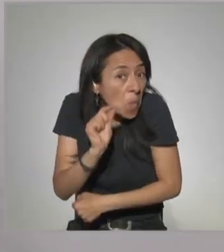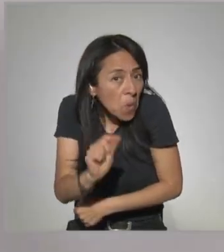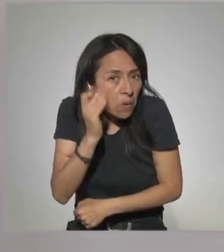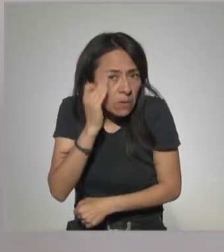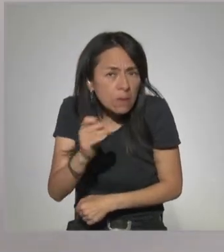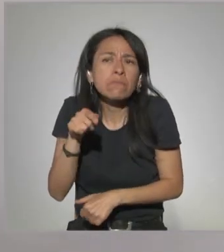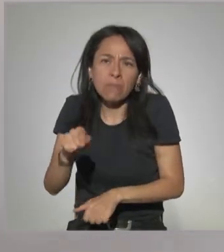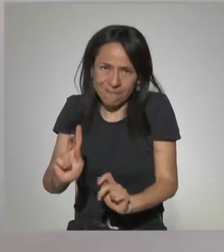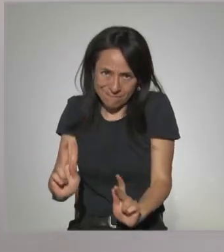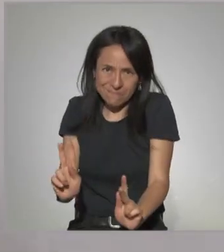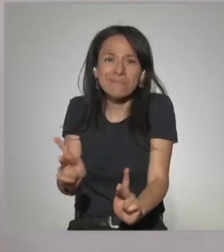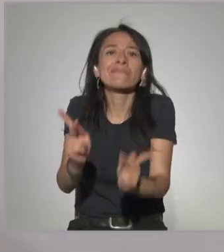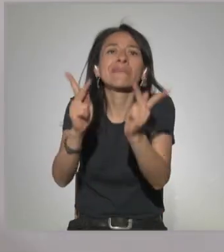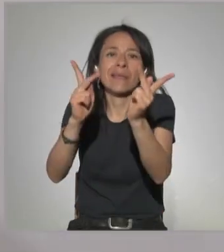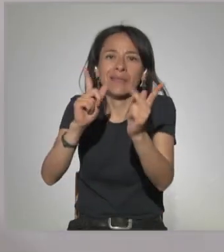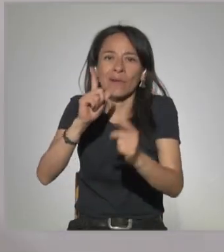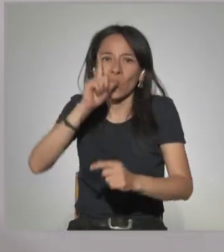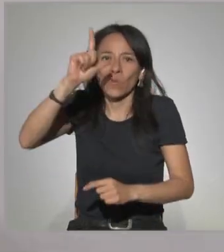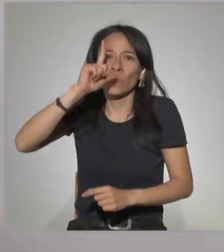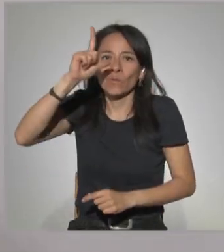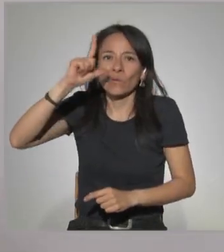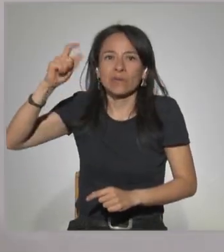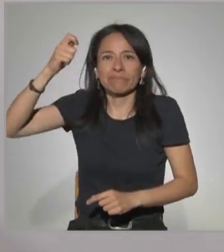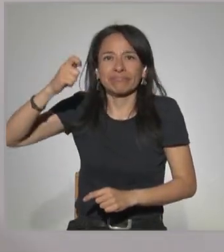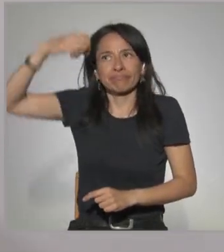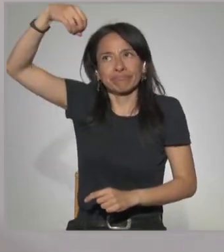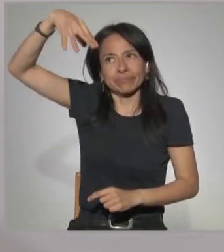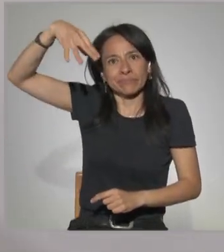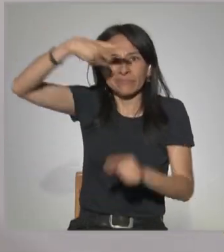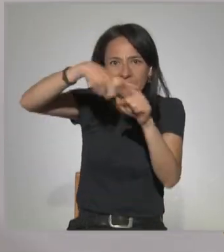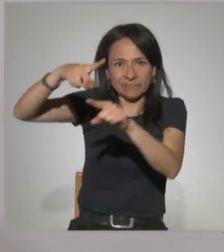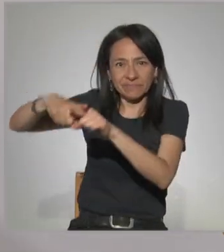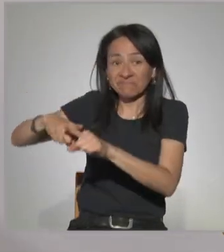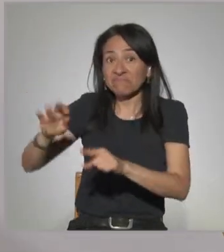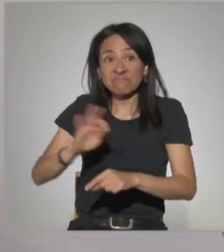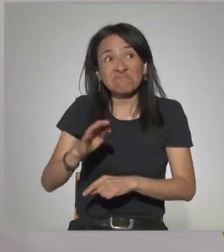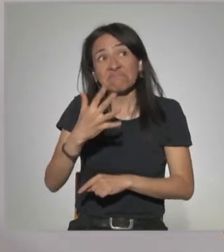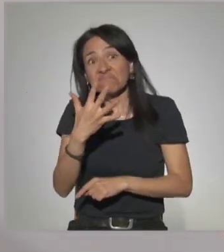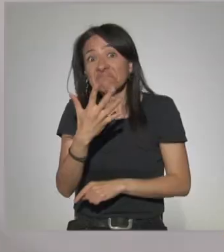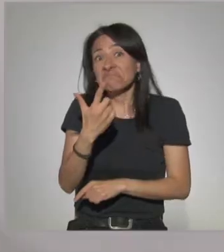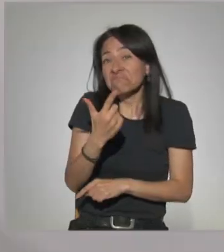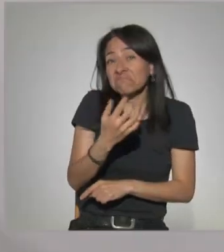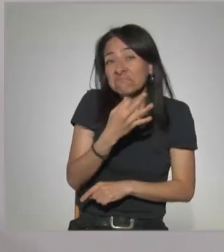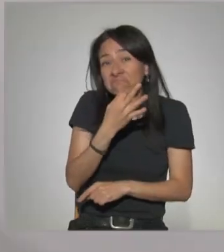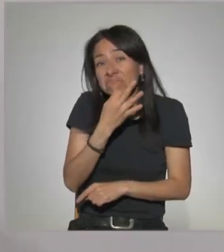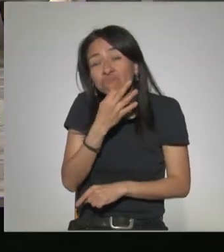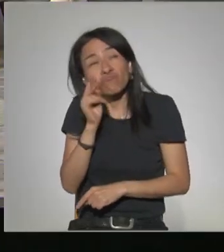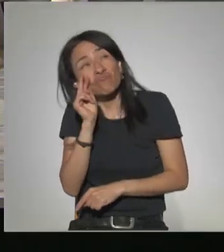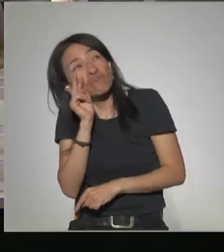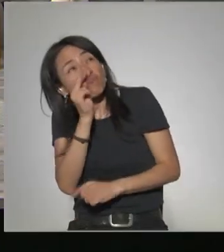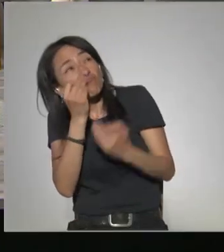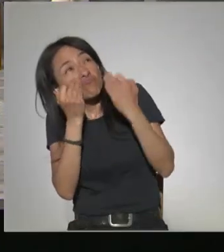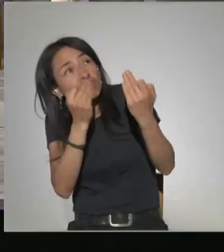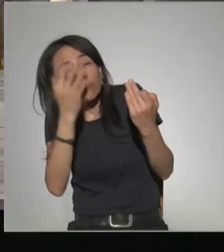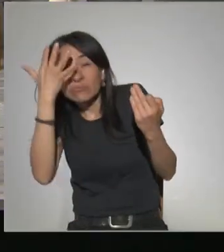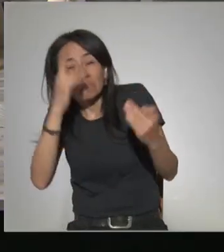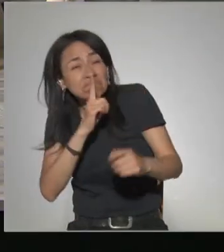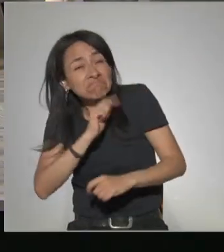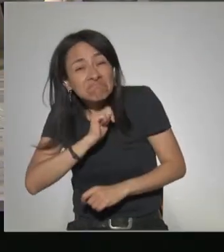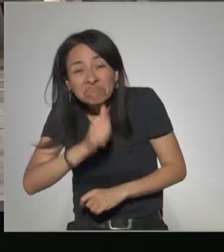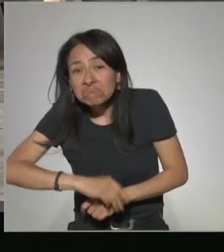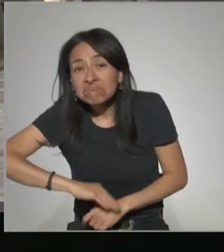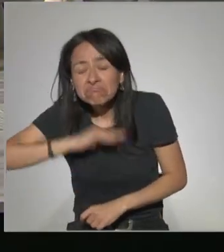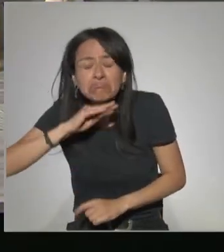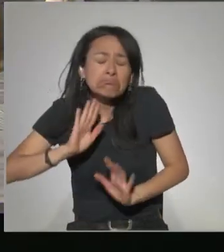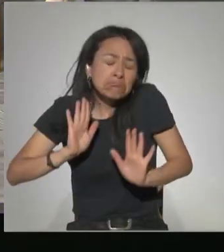no vemos hacia la luz del sol al menos 5 o 7 minutos, entonces vamos a seguir funcionando, pero